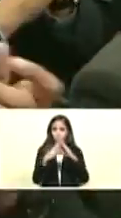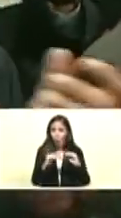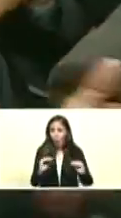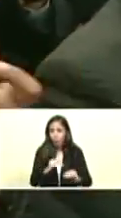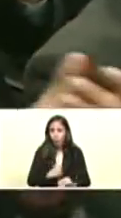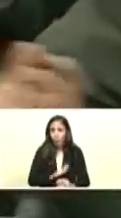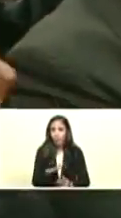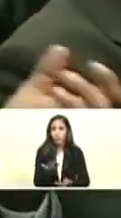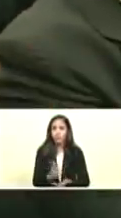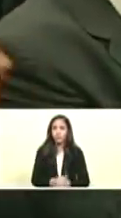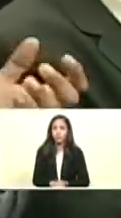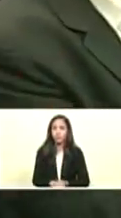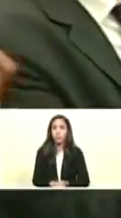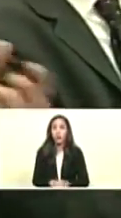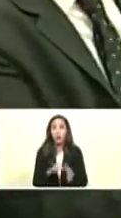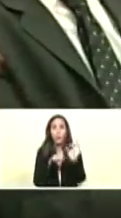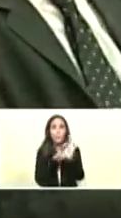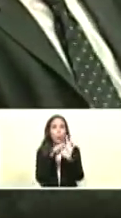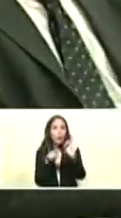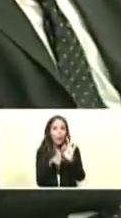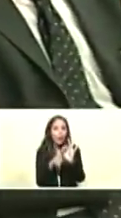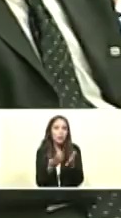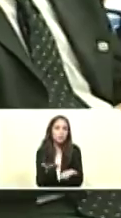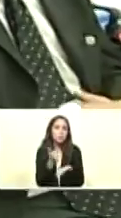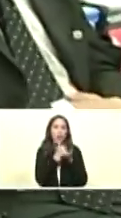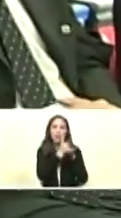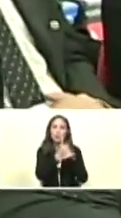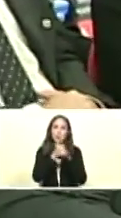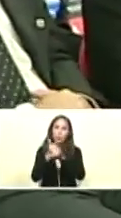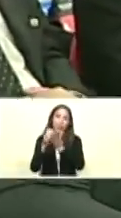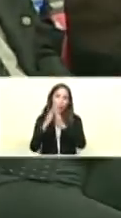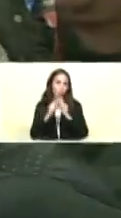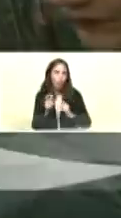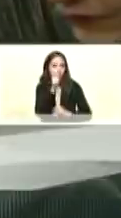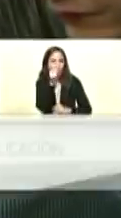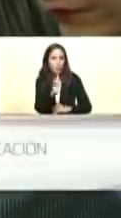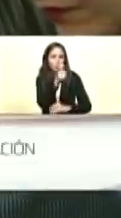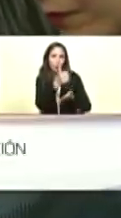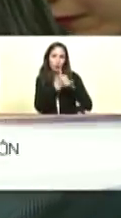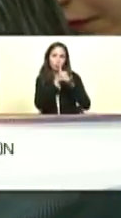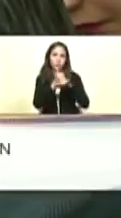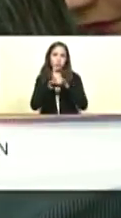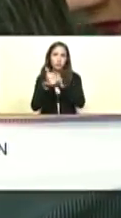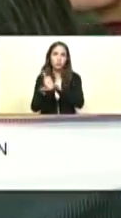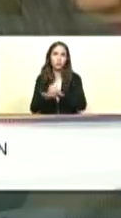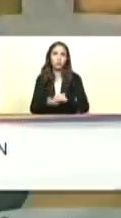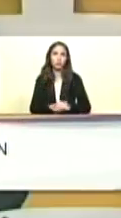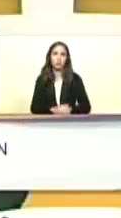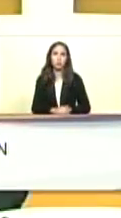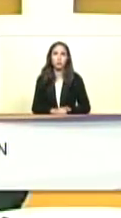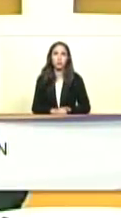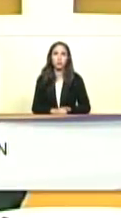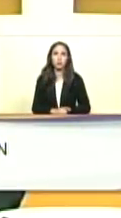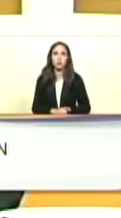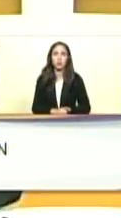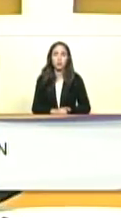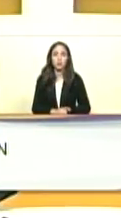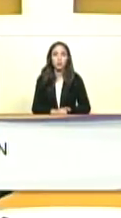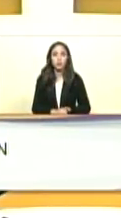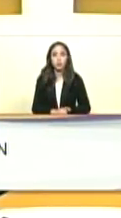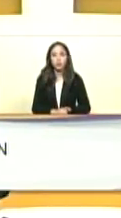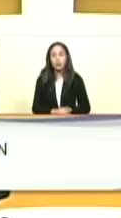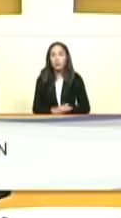Esta es una moneda al servicio de todos los venezolanos y venezolanas para superar la especulación en las